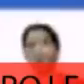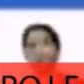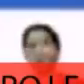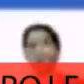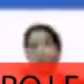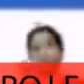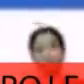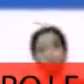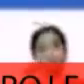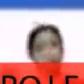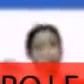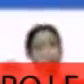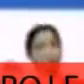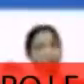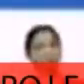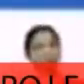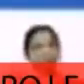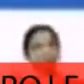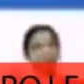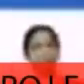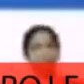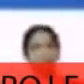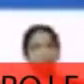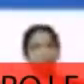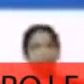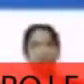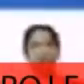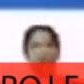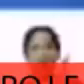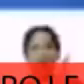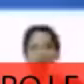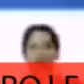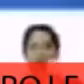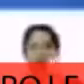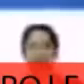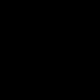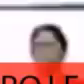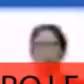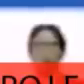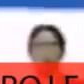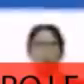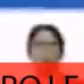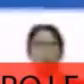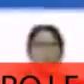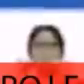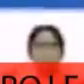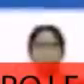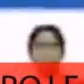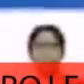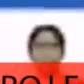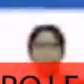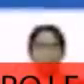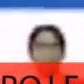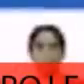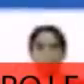dar, y que, por supuesto, eso es una soberana estupidez, el gobierno fue por uno de